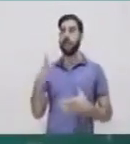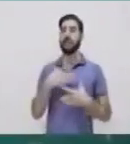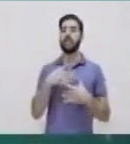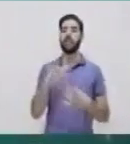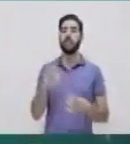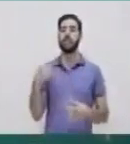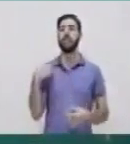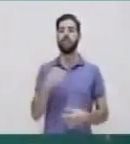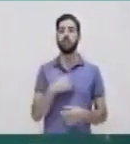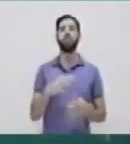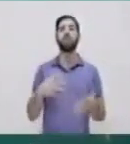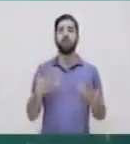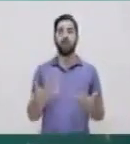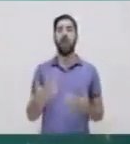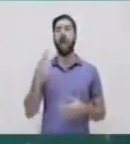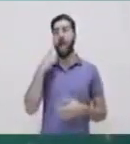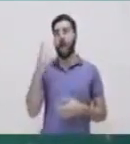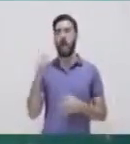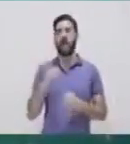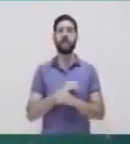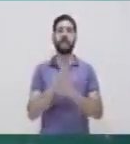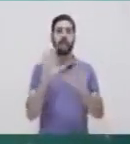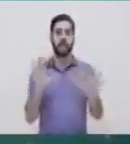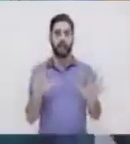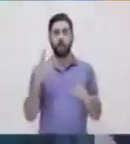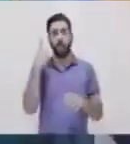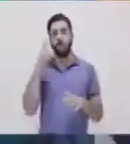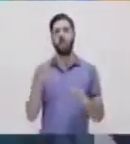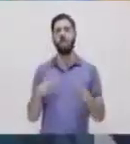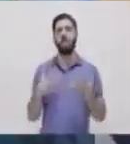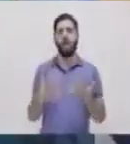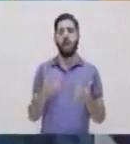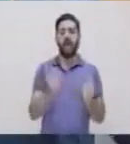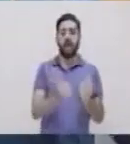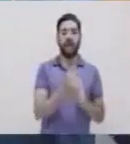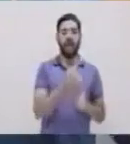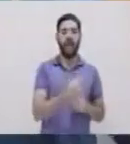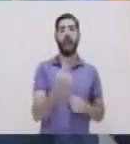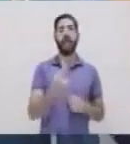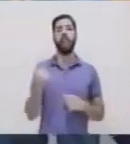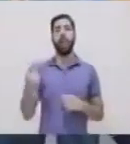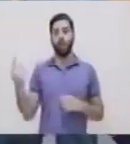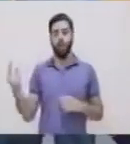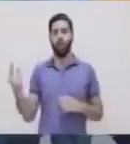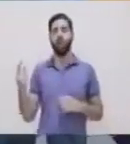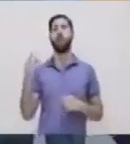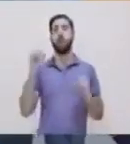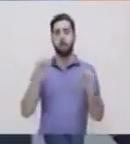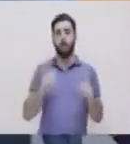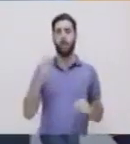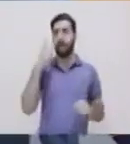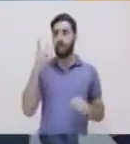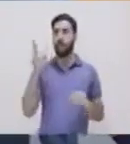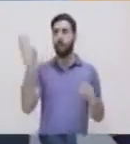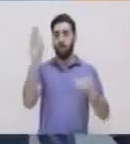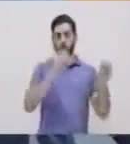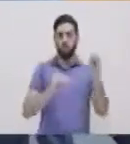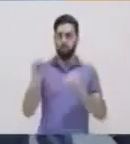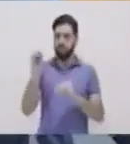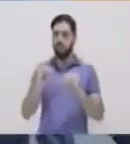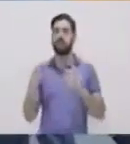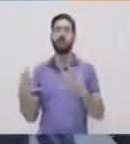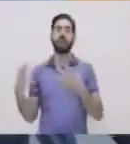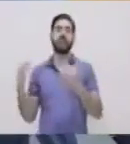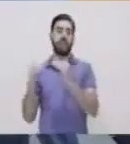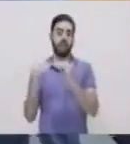que me interesa, es que quede claro para qué nos sirve cada uno. Y podemos ver también que todas las fórmulas